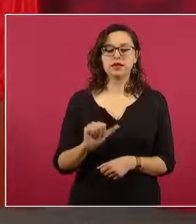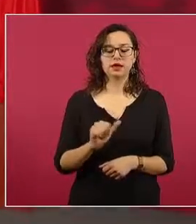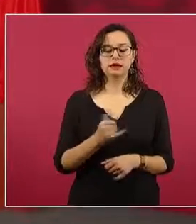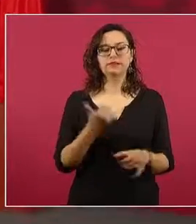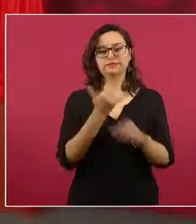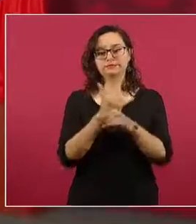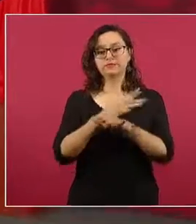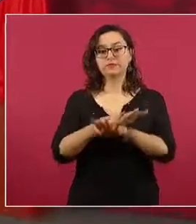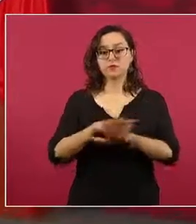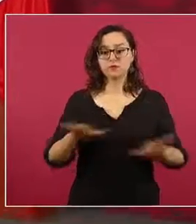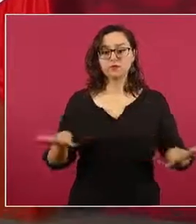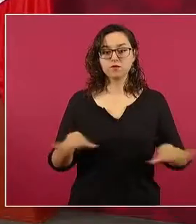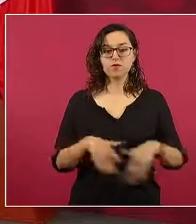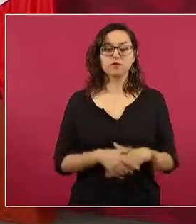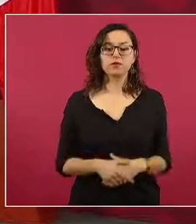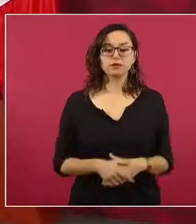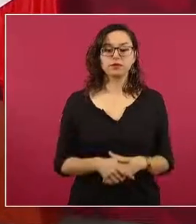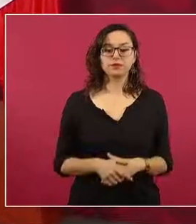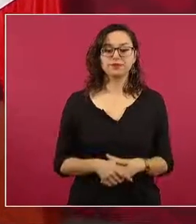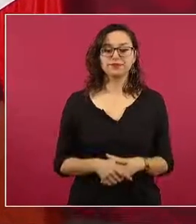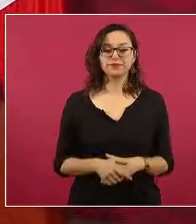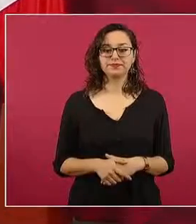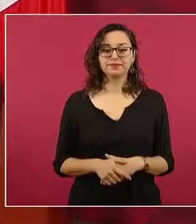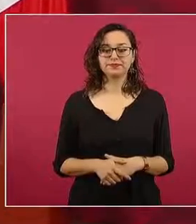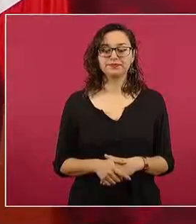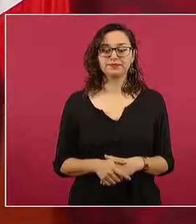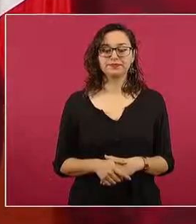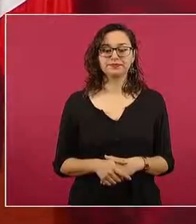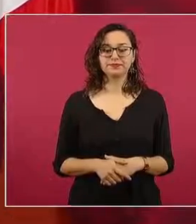Esto se